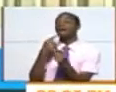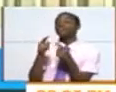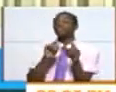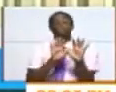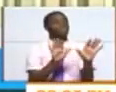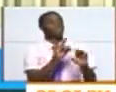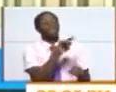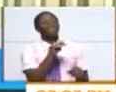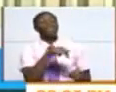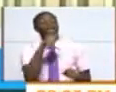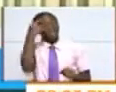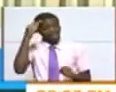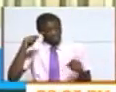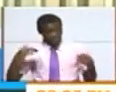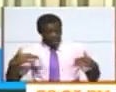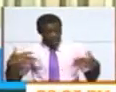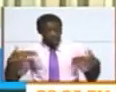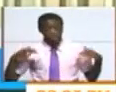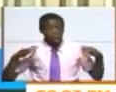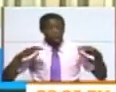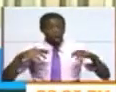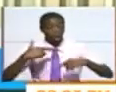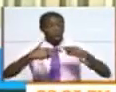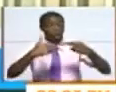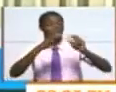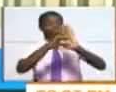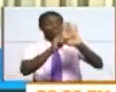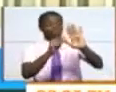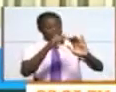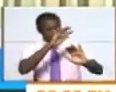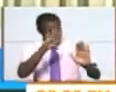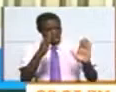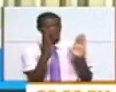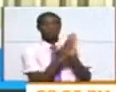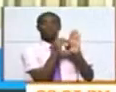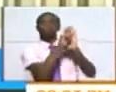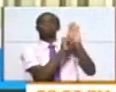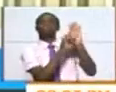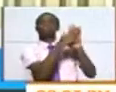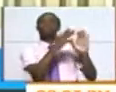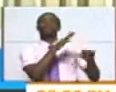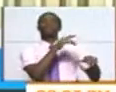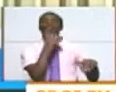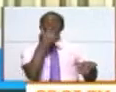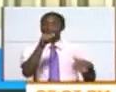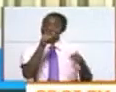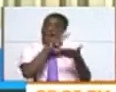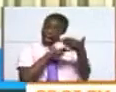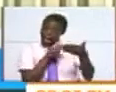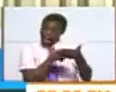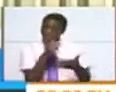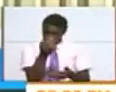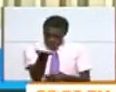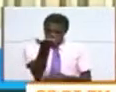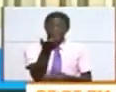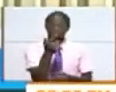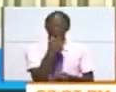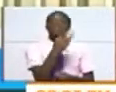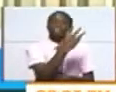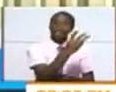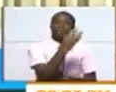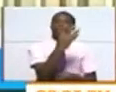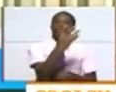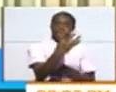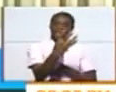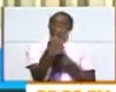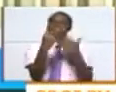Esa Asamblea Constituyente viene emanada de los poderes constitucionales y viene claramente, se tiene usted que leer los artículos 347 que viene.